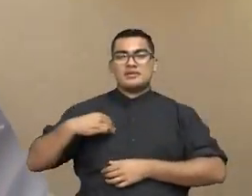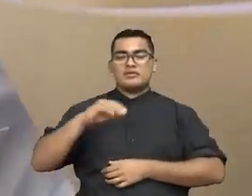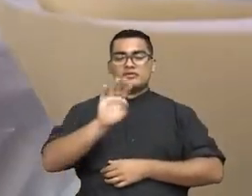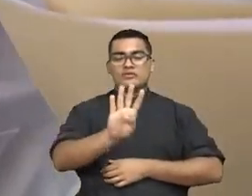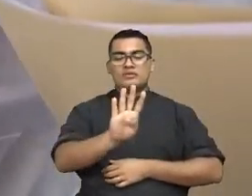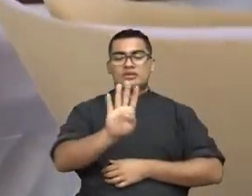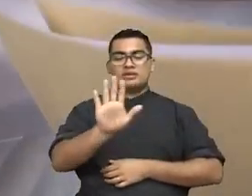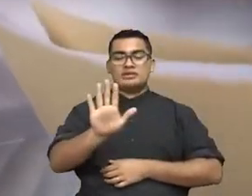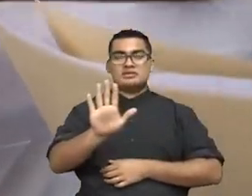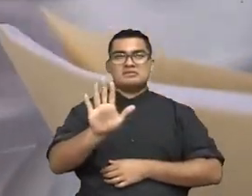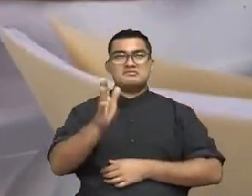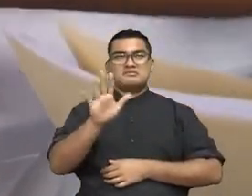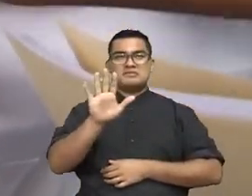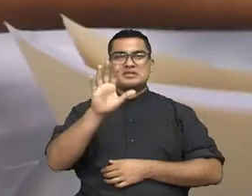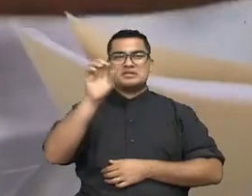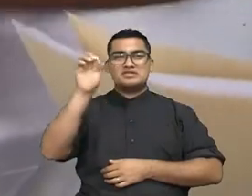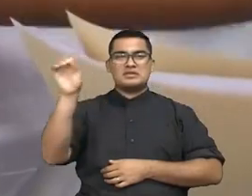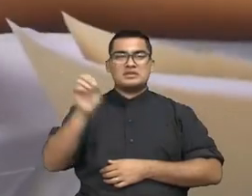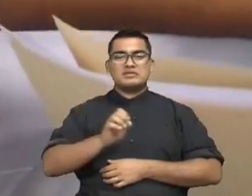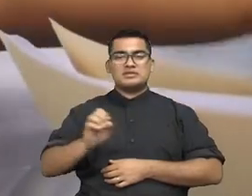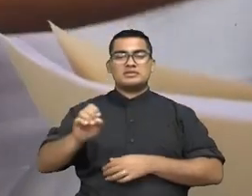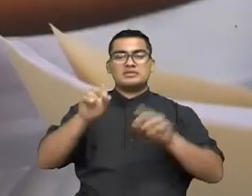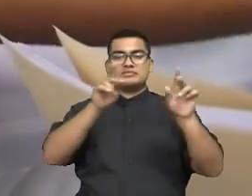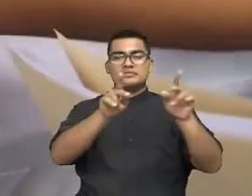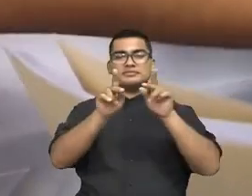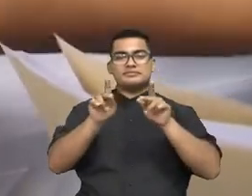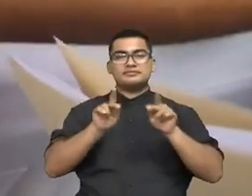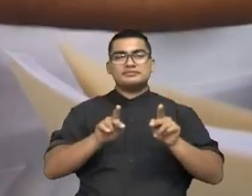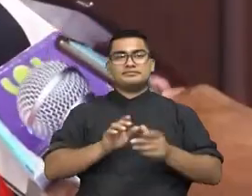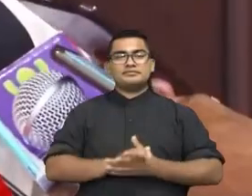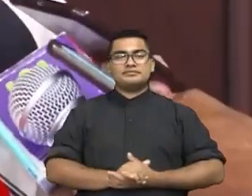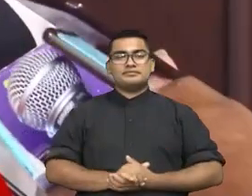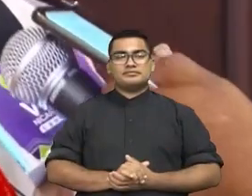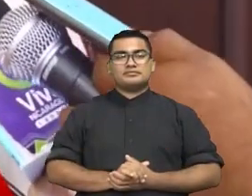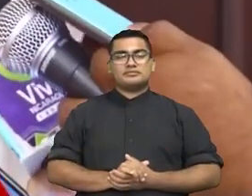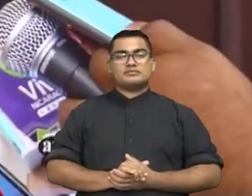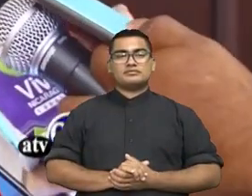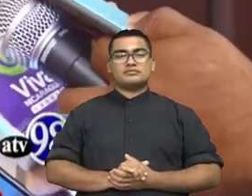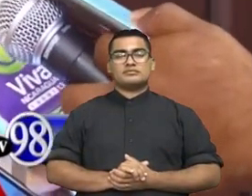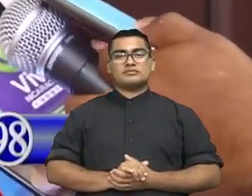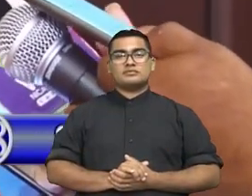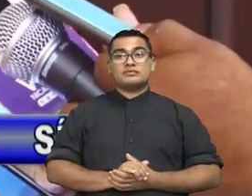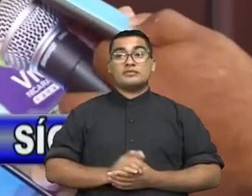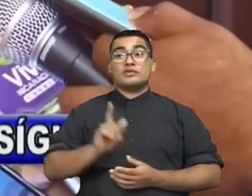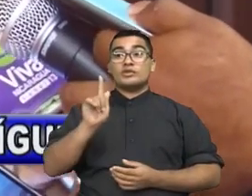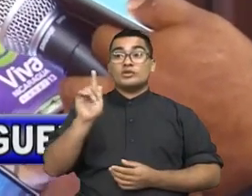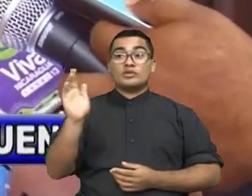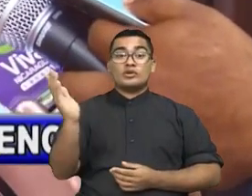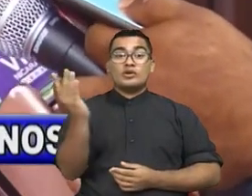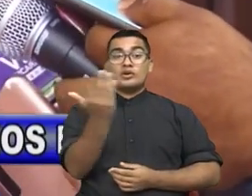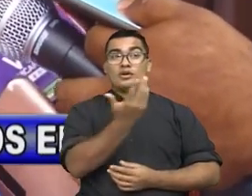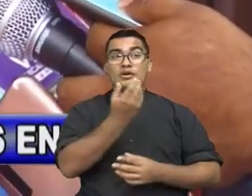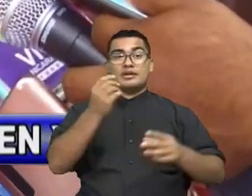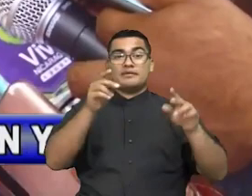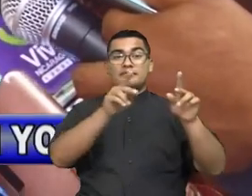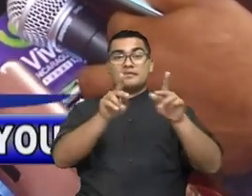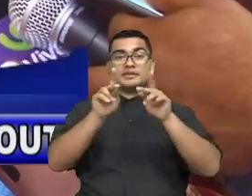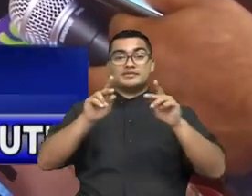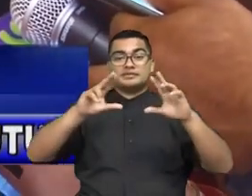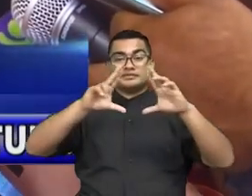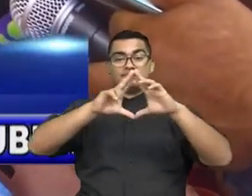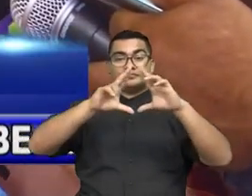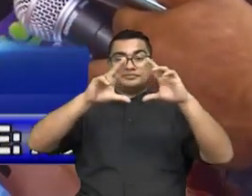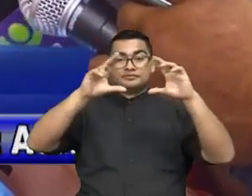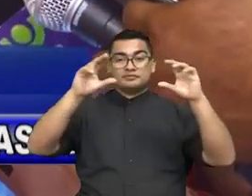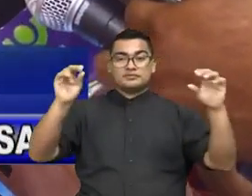45 y 50% de la población. Todos nosotros los nicaragüenses sabemos la preocupación que tiene nuestro gobierno,